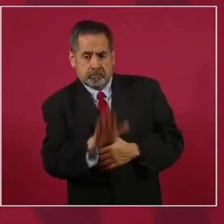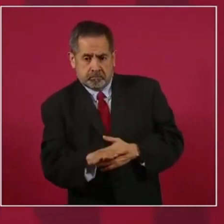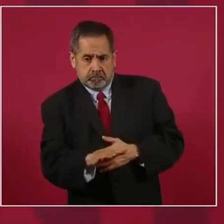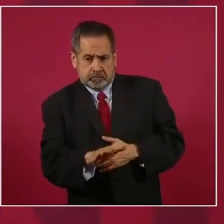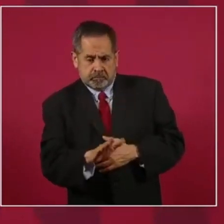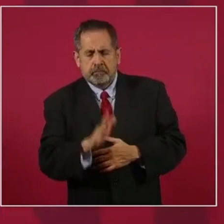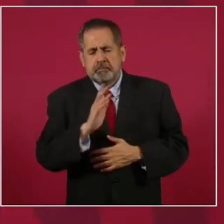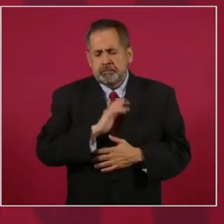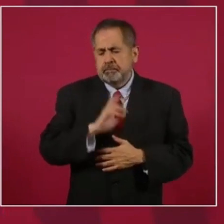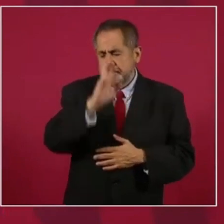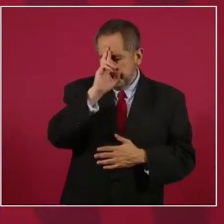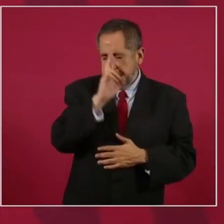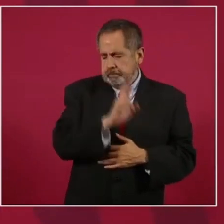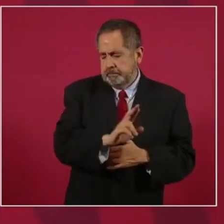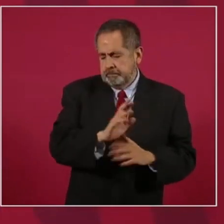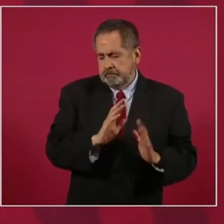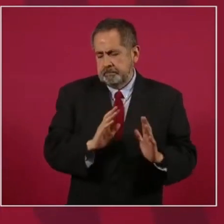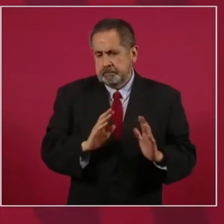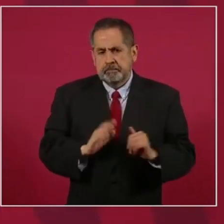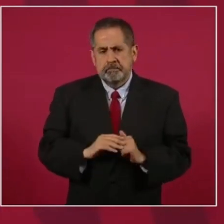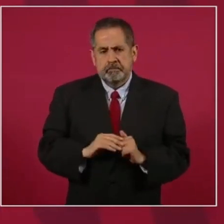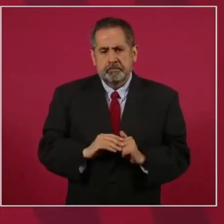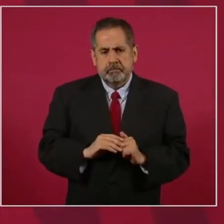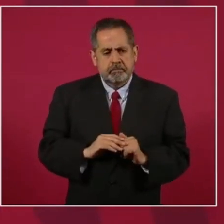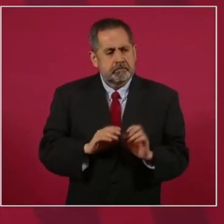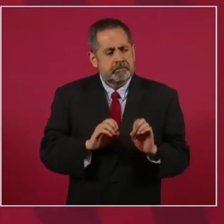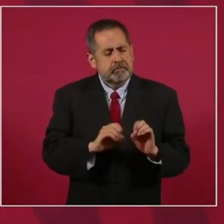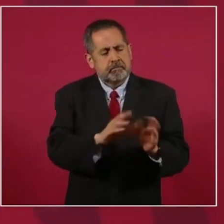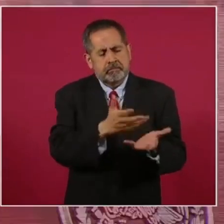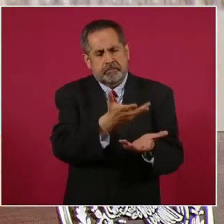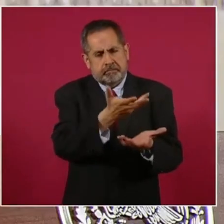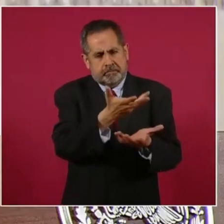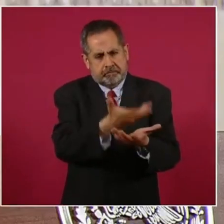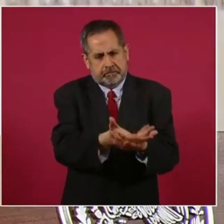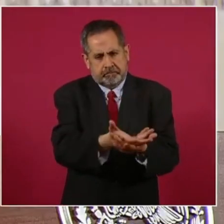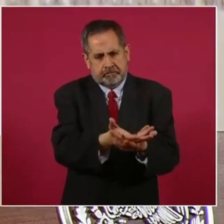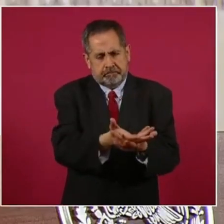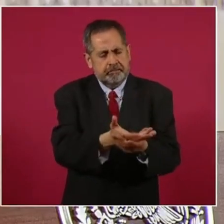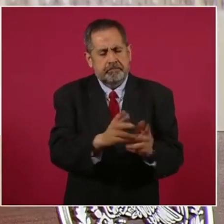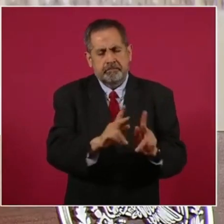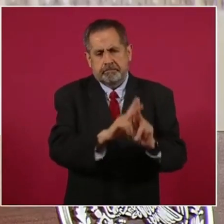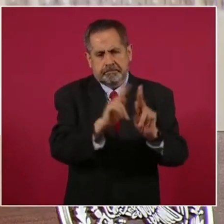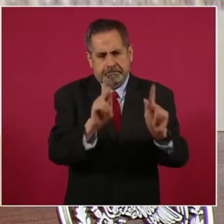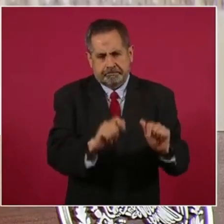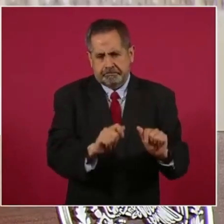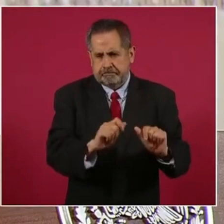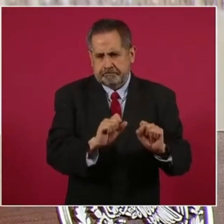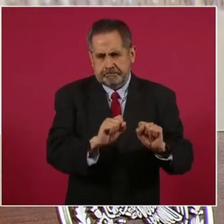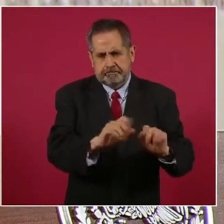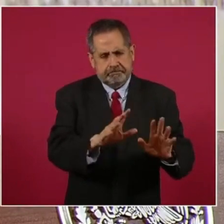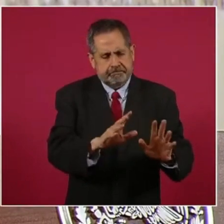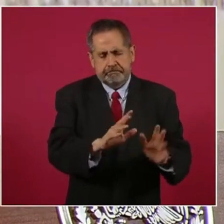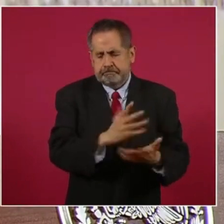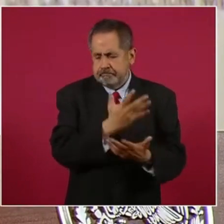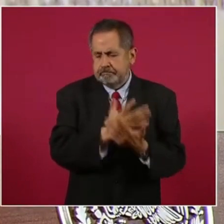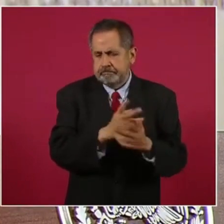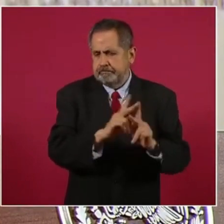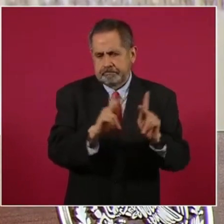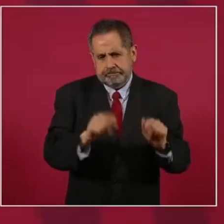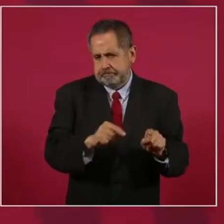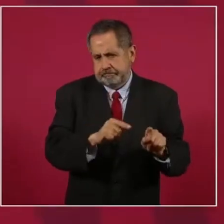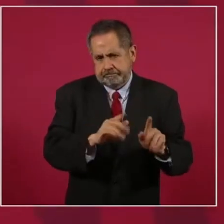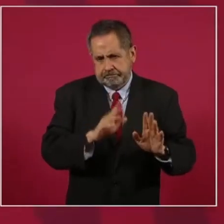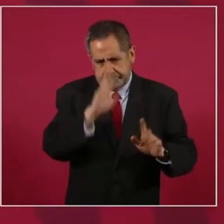y pienso que hay que dejarlos descansar en santa paz,